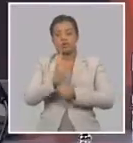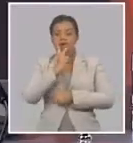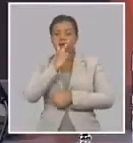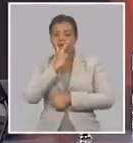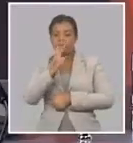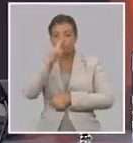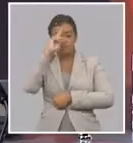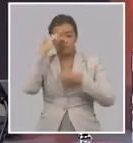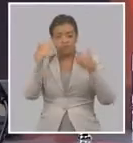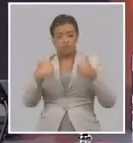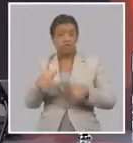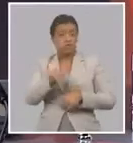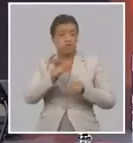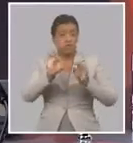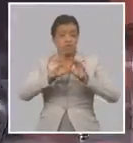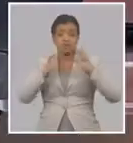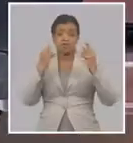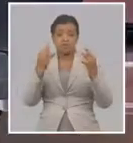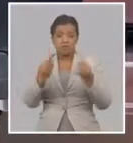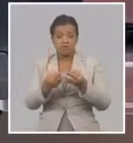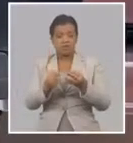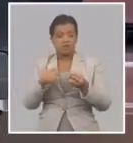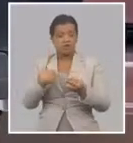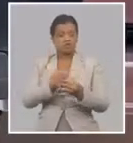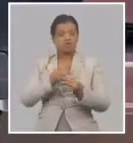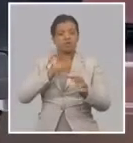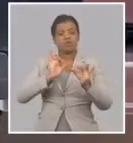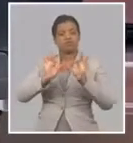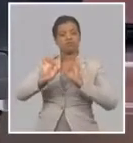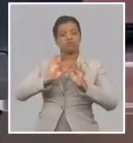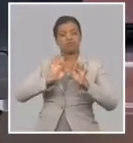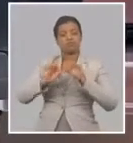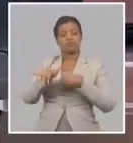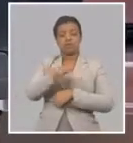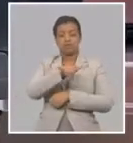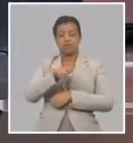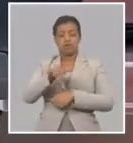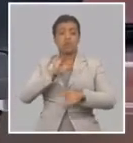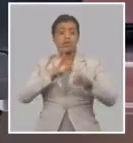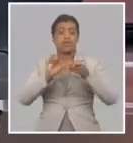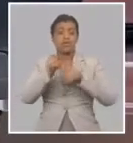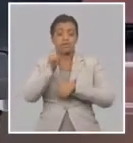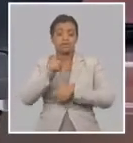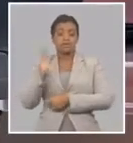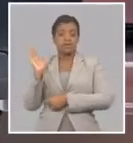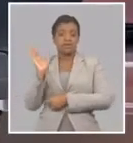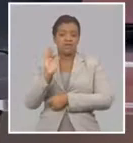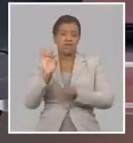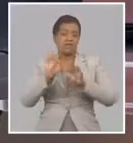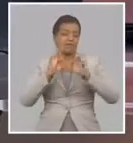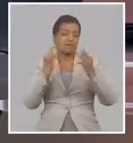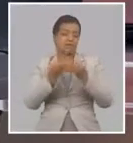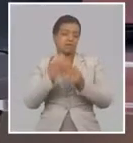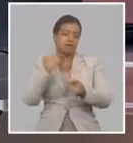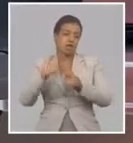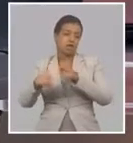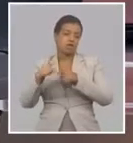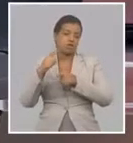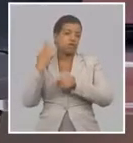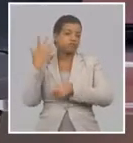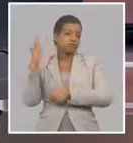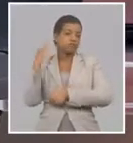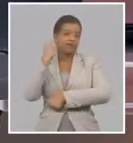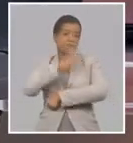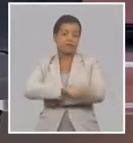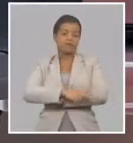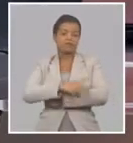atención primaria como desde las familias desde nosotros mismos cuidando también y cuidando a quienes vienen desde el exterior hay un elemento